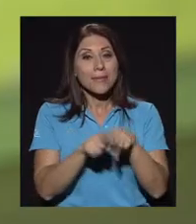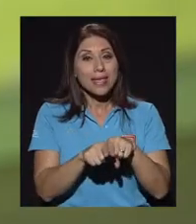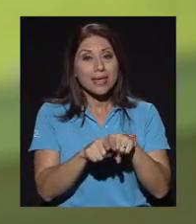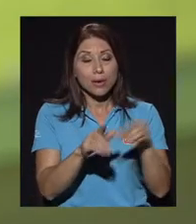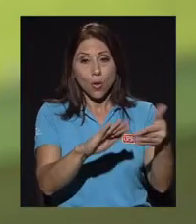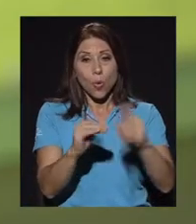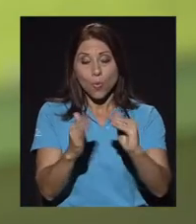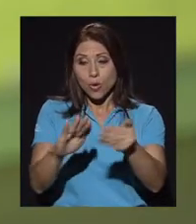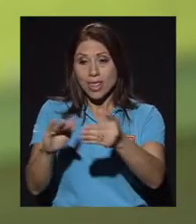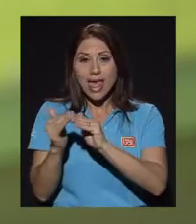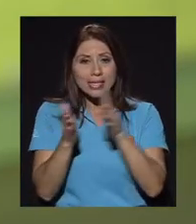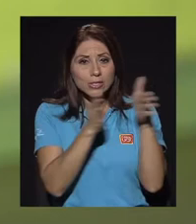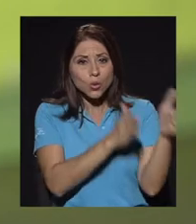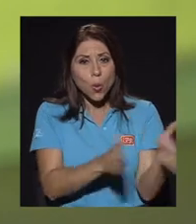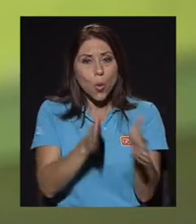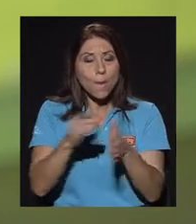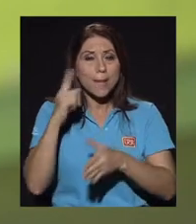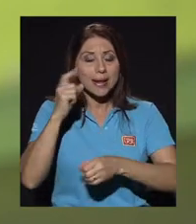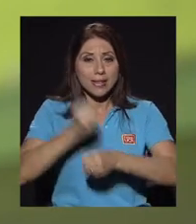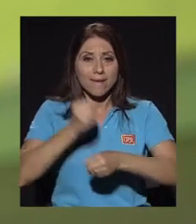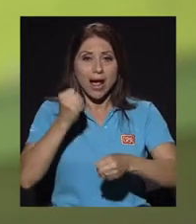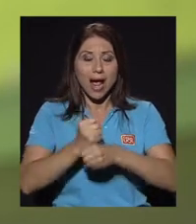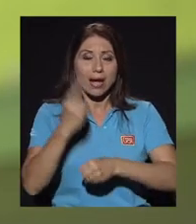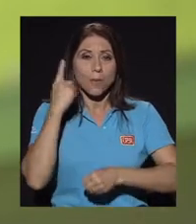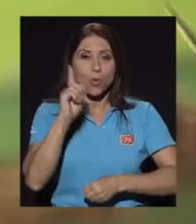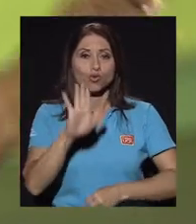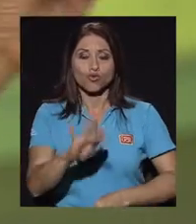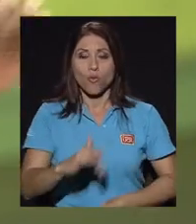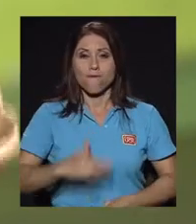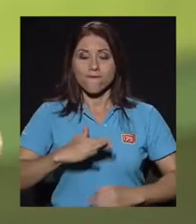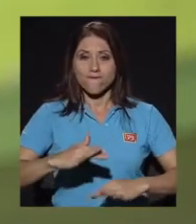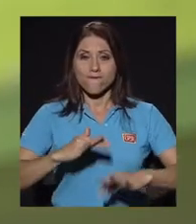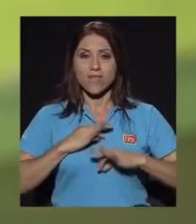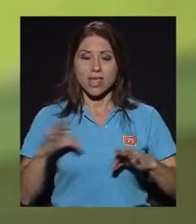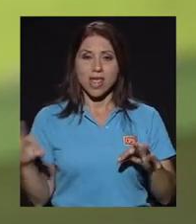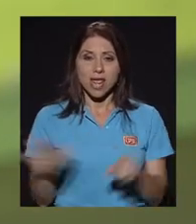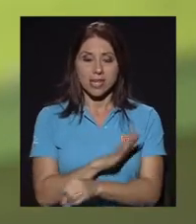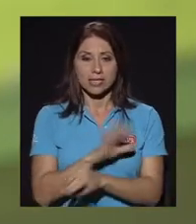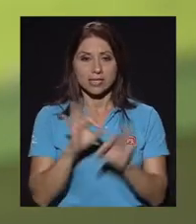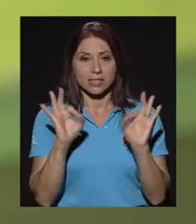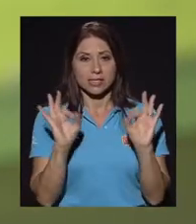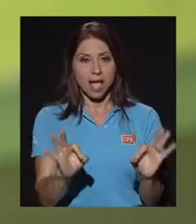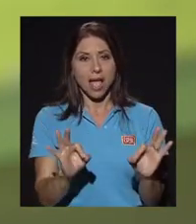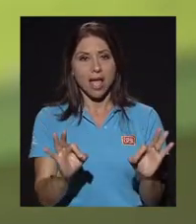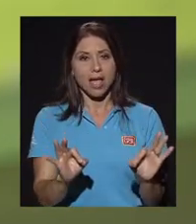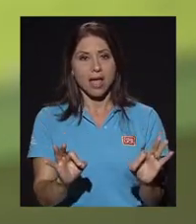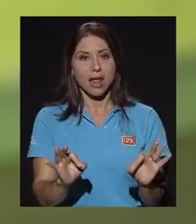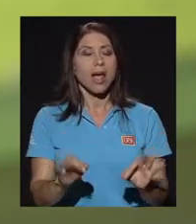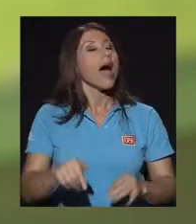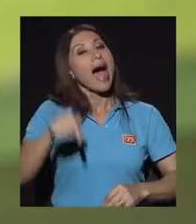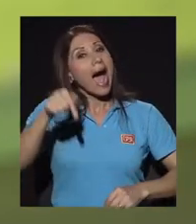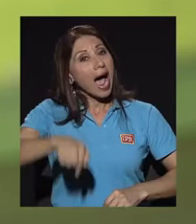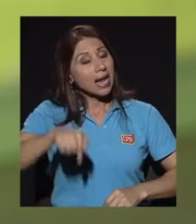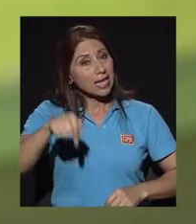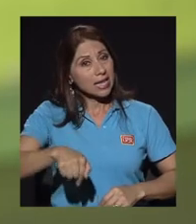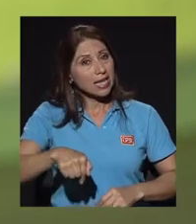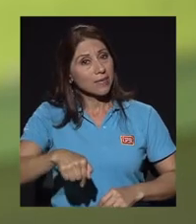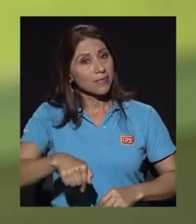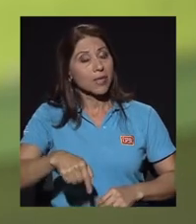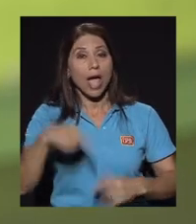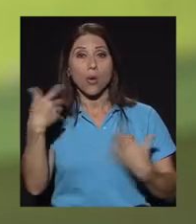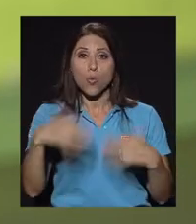para trabajar por su bienestar integral. Hay aquí una gran beta